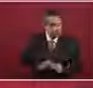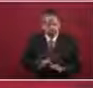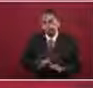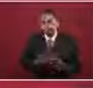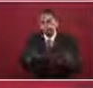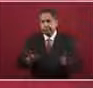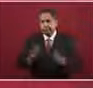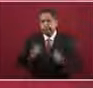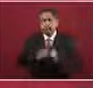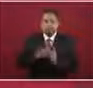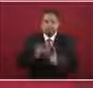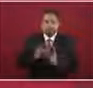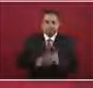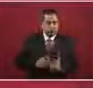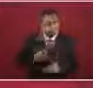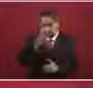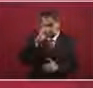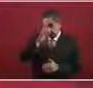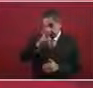respetar